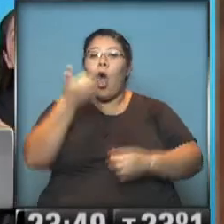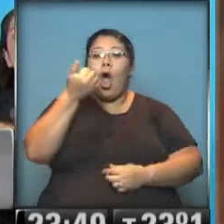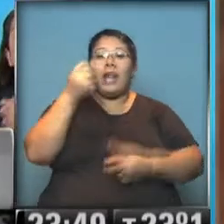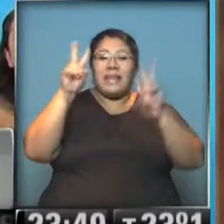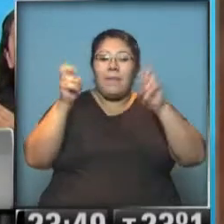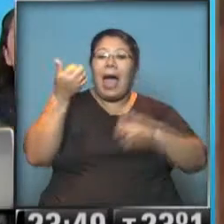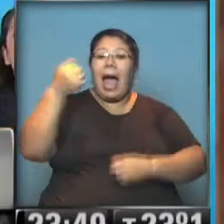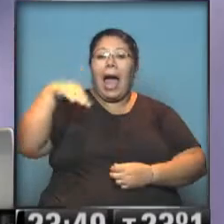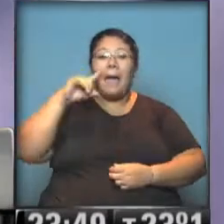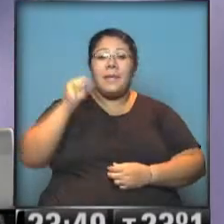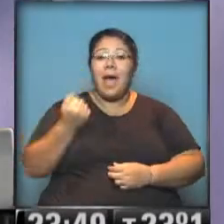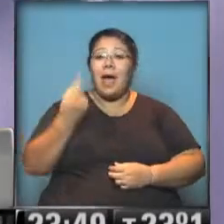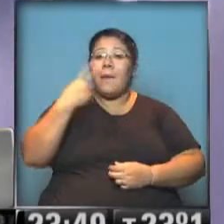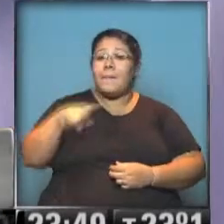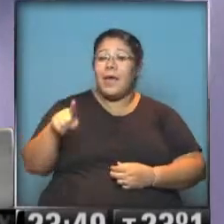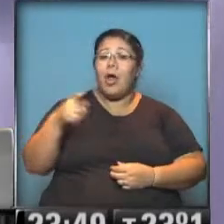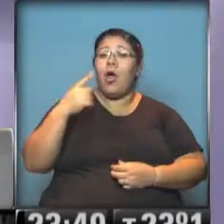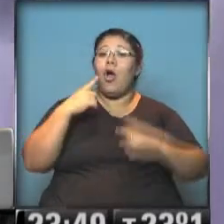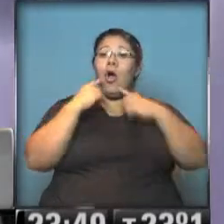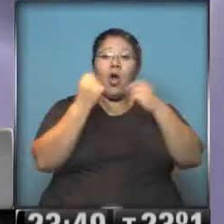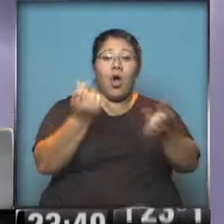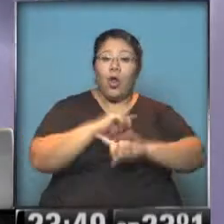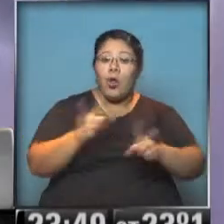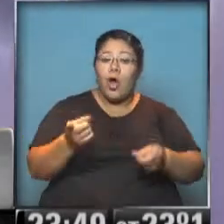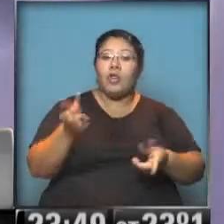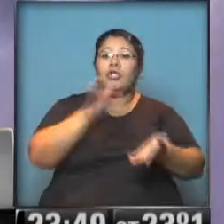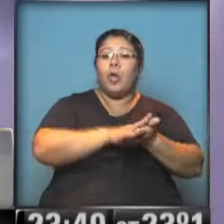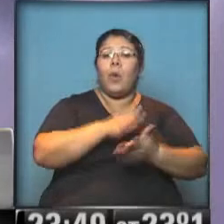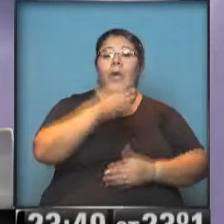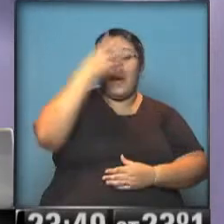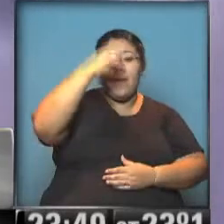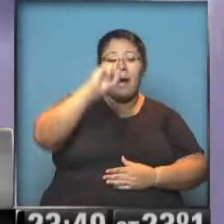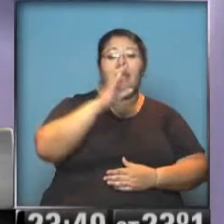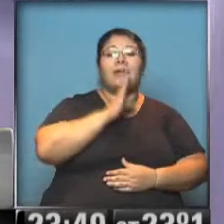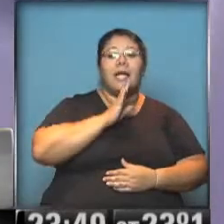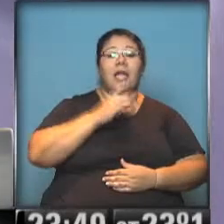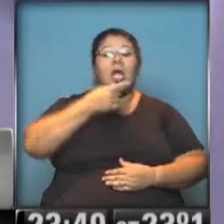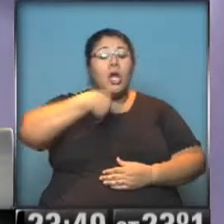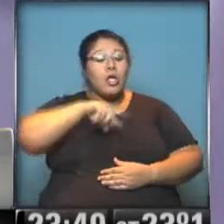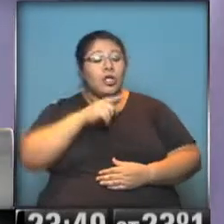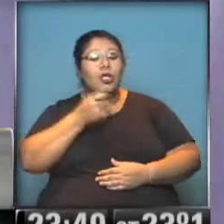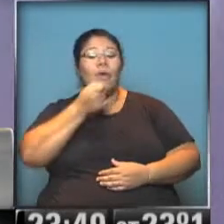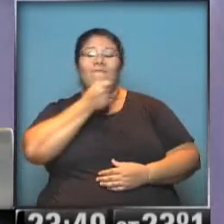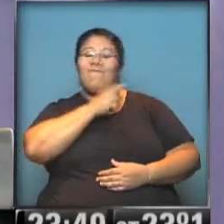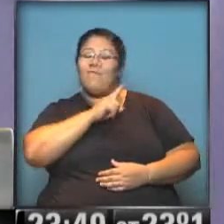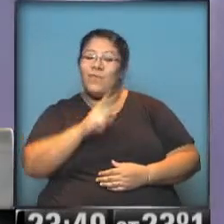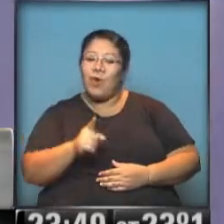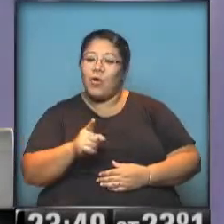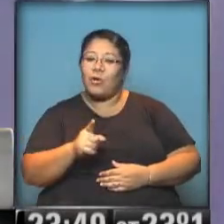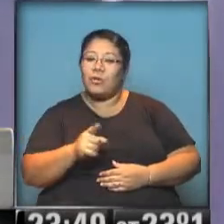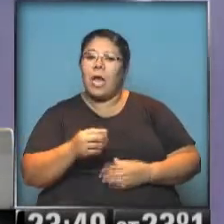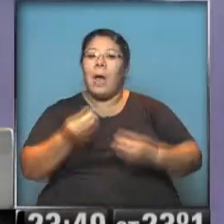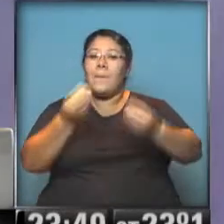la embajada, ¿usted qué piensa de esto? Bueno, nosotros estamos un poco disconformes con respecto a que por